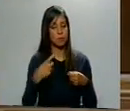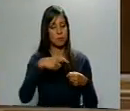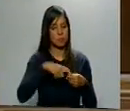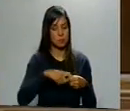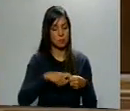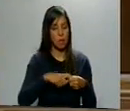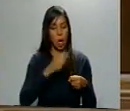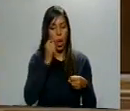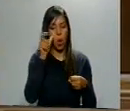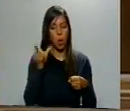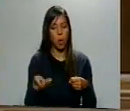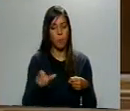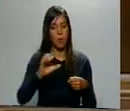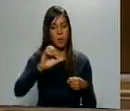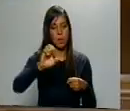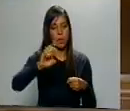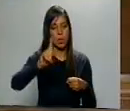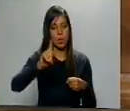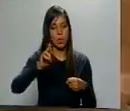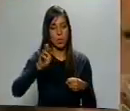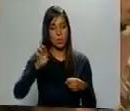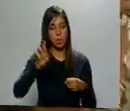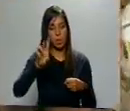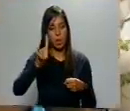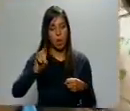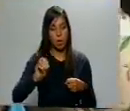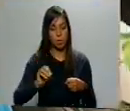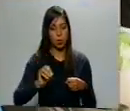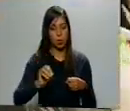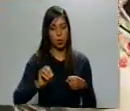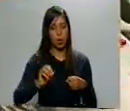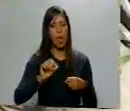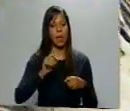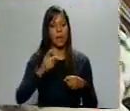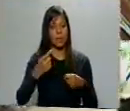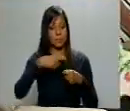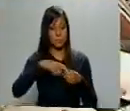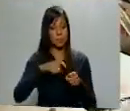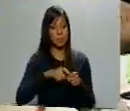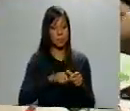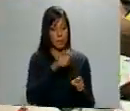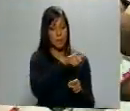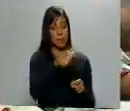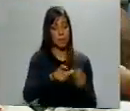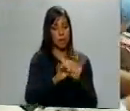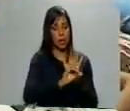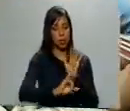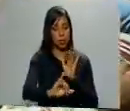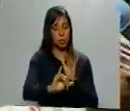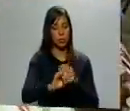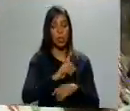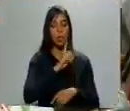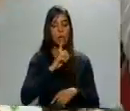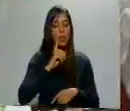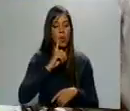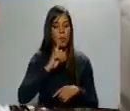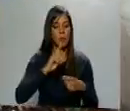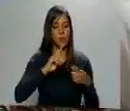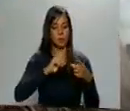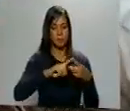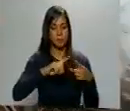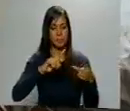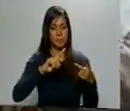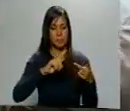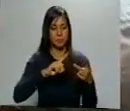el constituyente Eduardo Piñate y conformada por los siguientes constituyentes: Orlando Camacho,